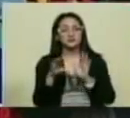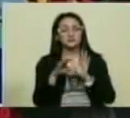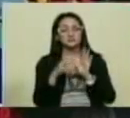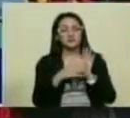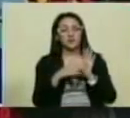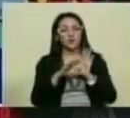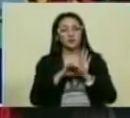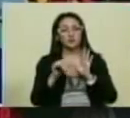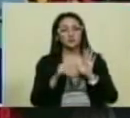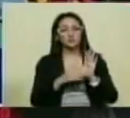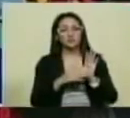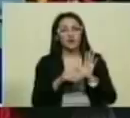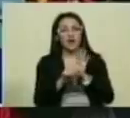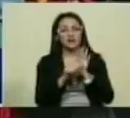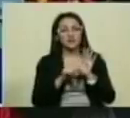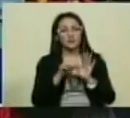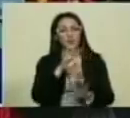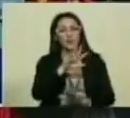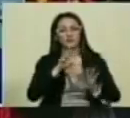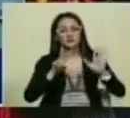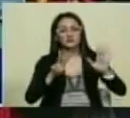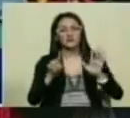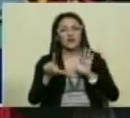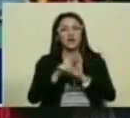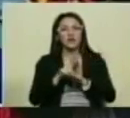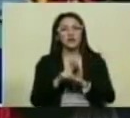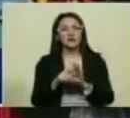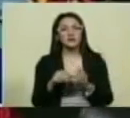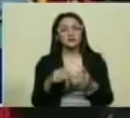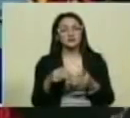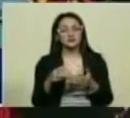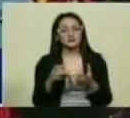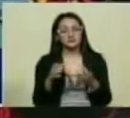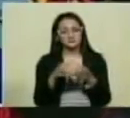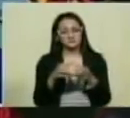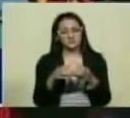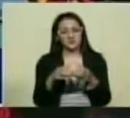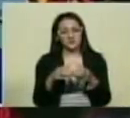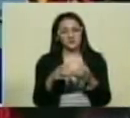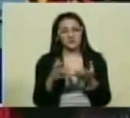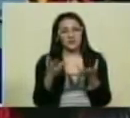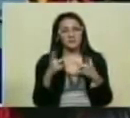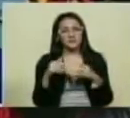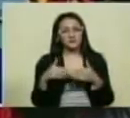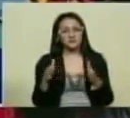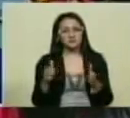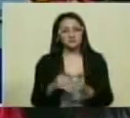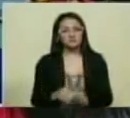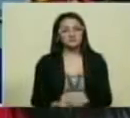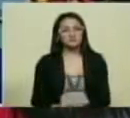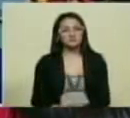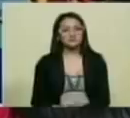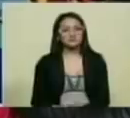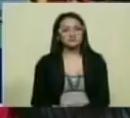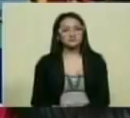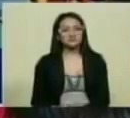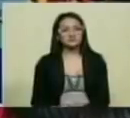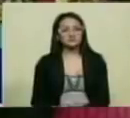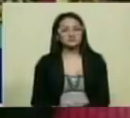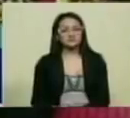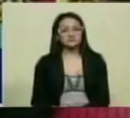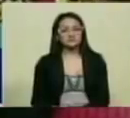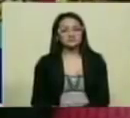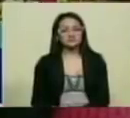concordancia con lo dispuesto en artículo 47 de la Ley Orgánica de la Administración Pública, considerando que el Congreso de los Estados Unidos